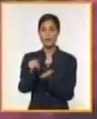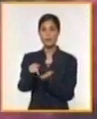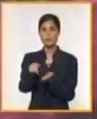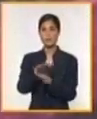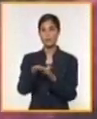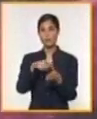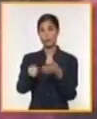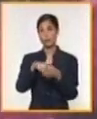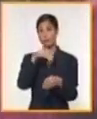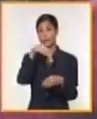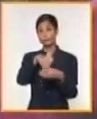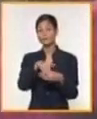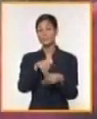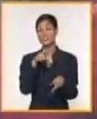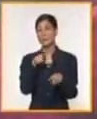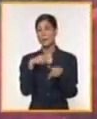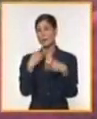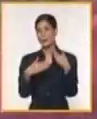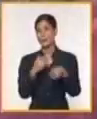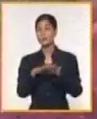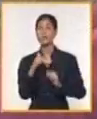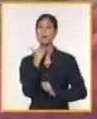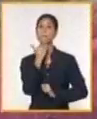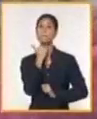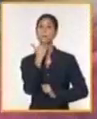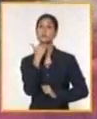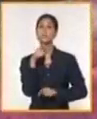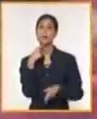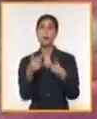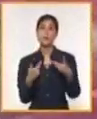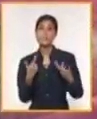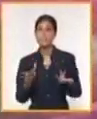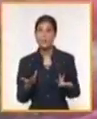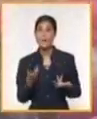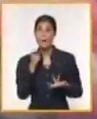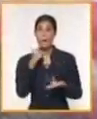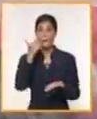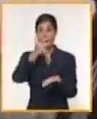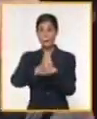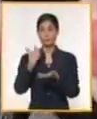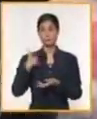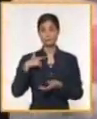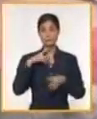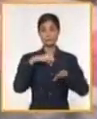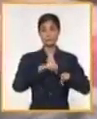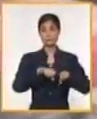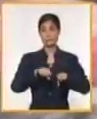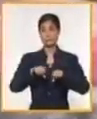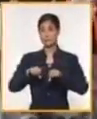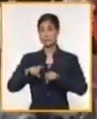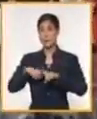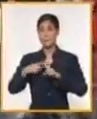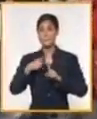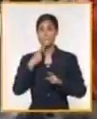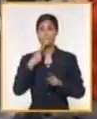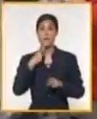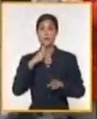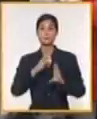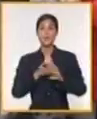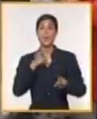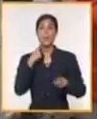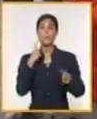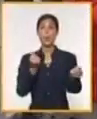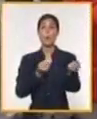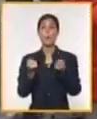elecciones. La policía desplegó retenes en las rutas de acceso a Buenos Aires y dirigentes sindicales denunciaron que los autobuses fueron